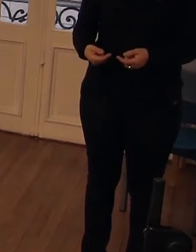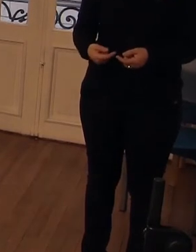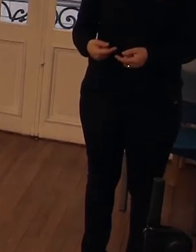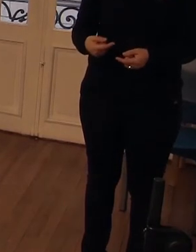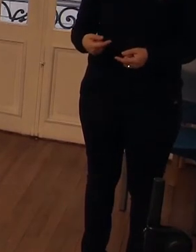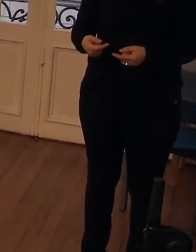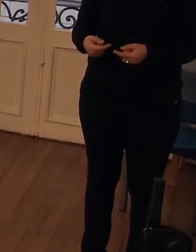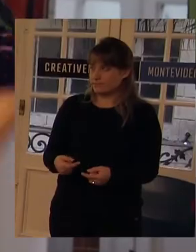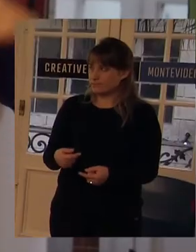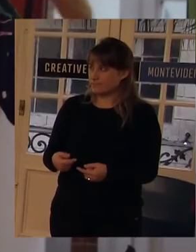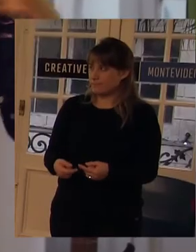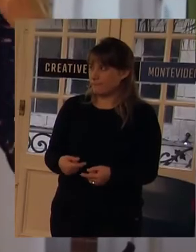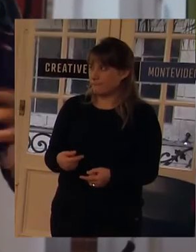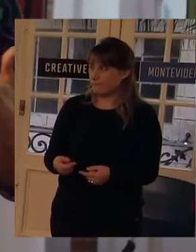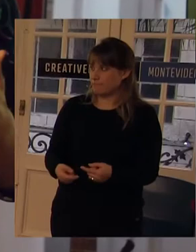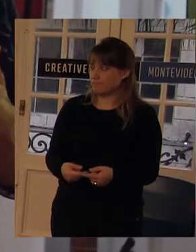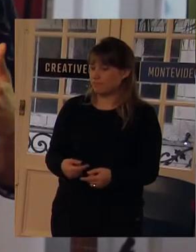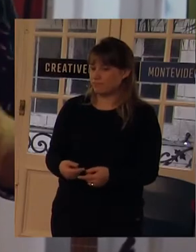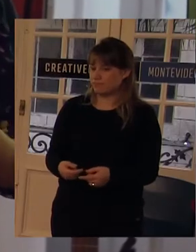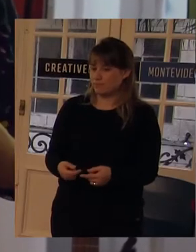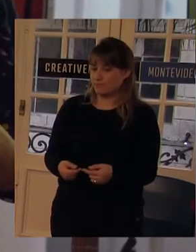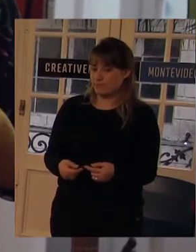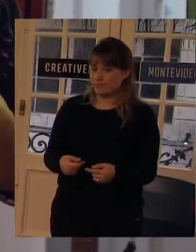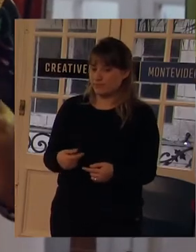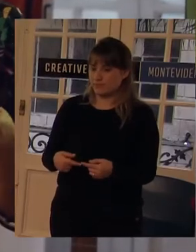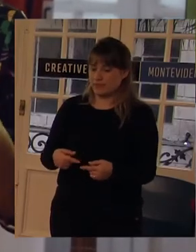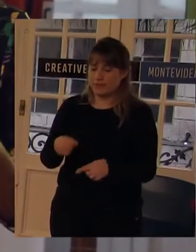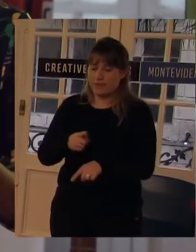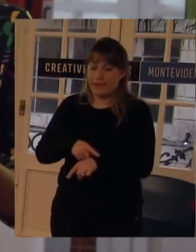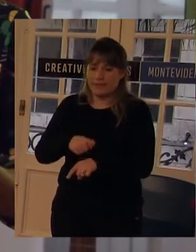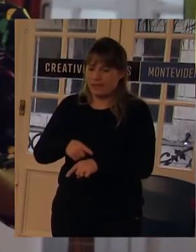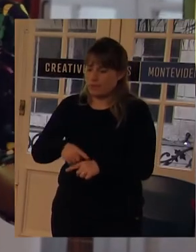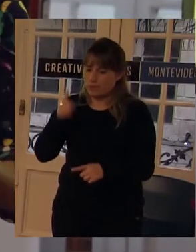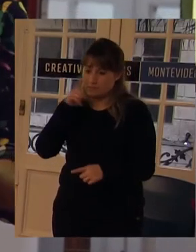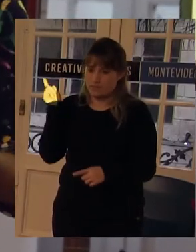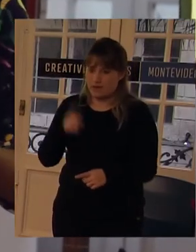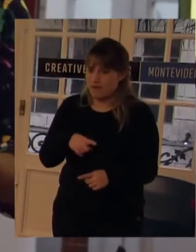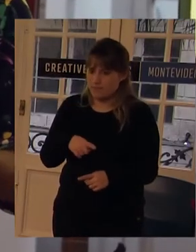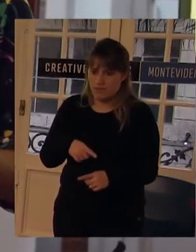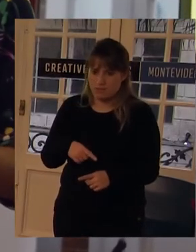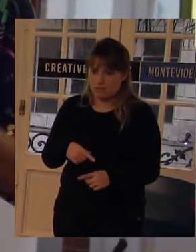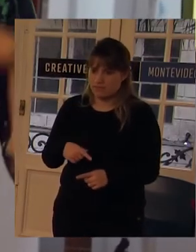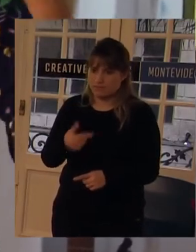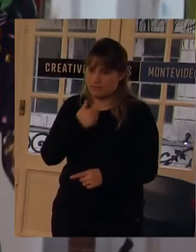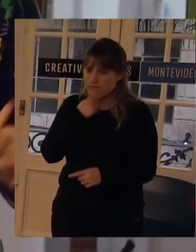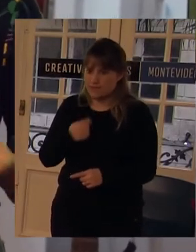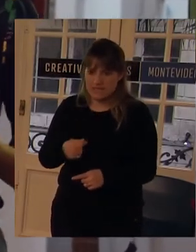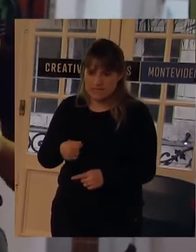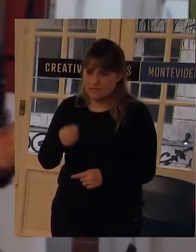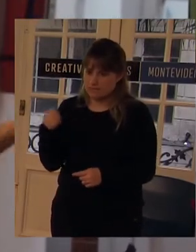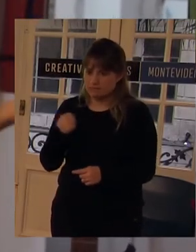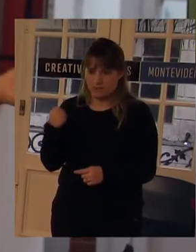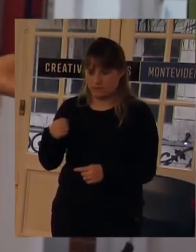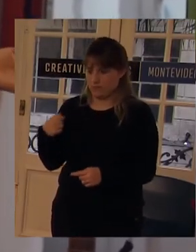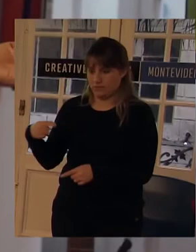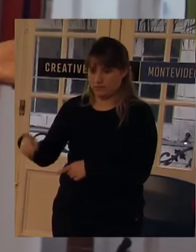una iteración rápida. Lo importante es el tiempo en esto, poder resolver y materializar rápido lo que quiero